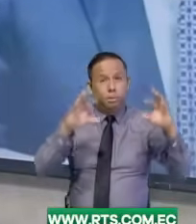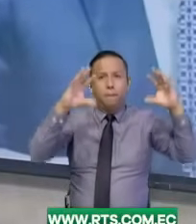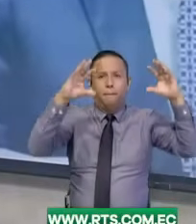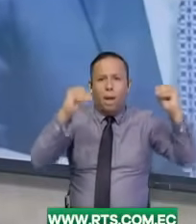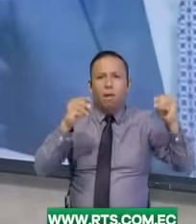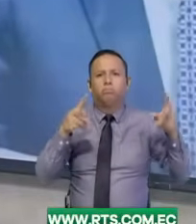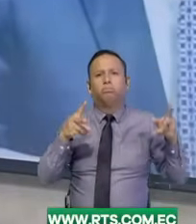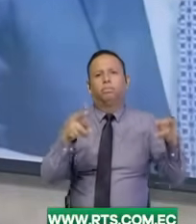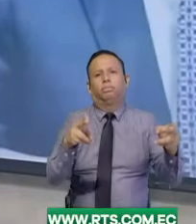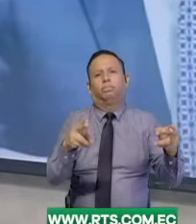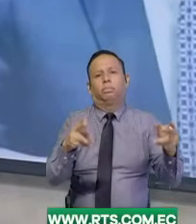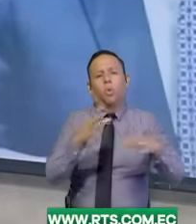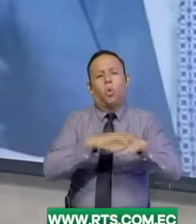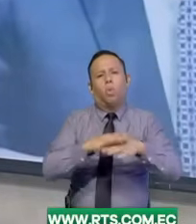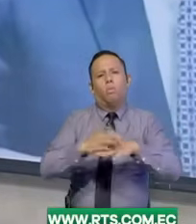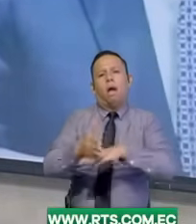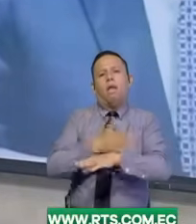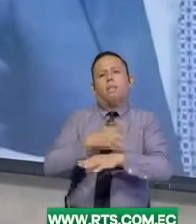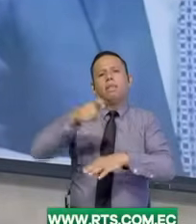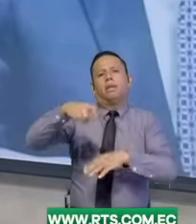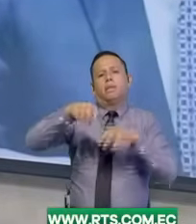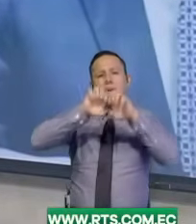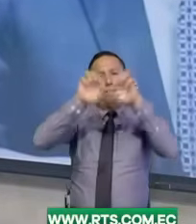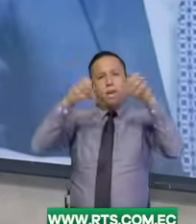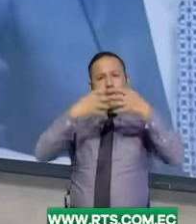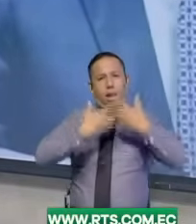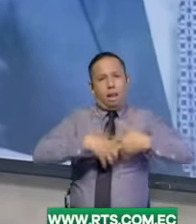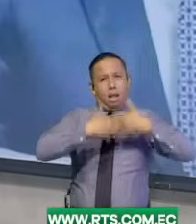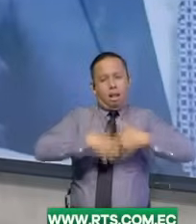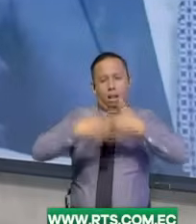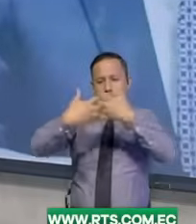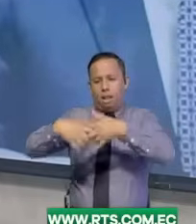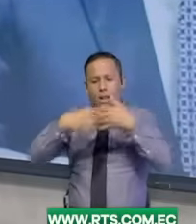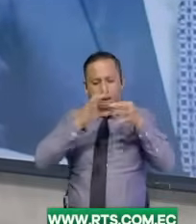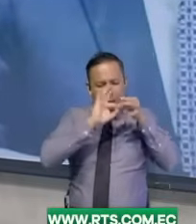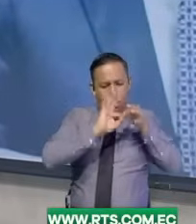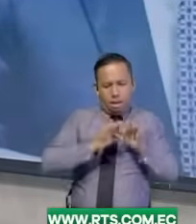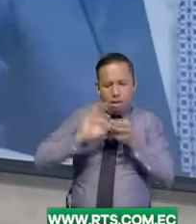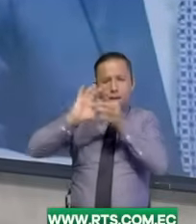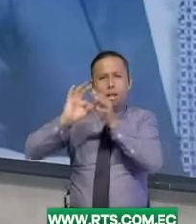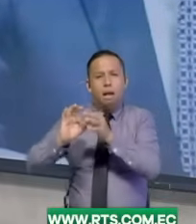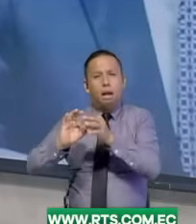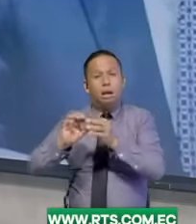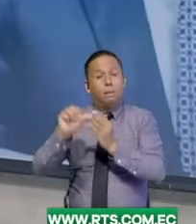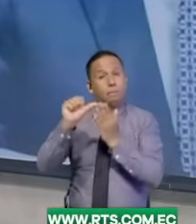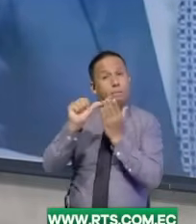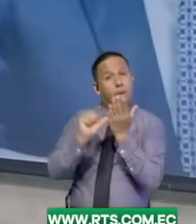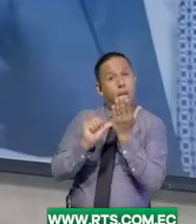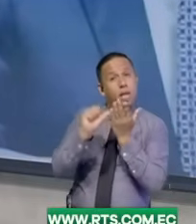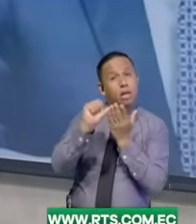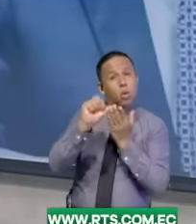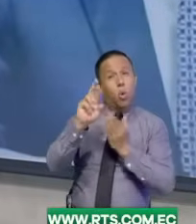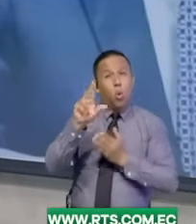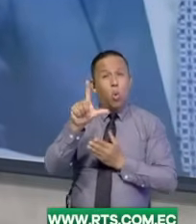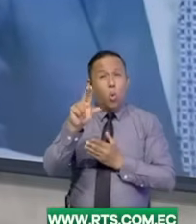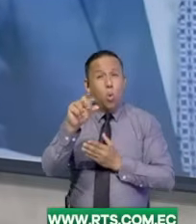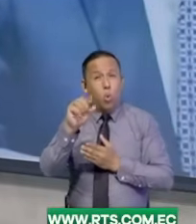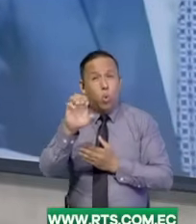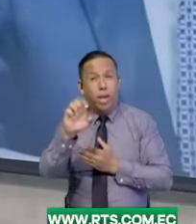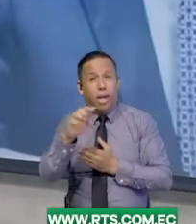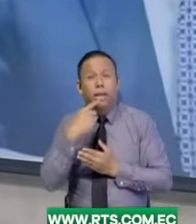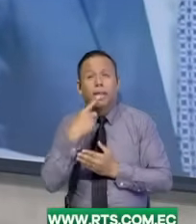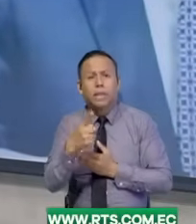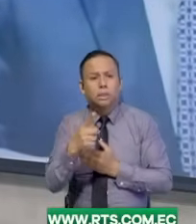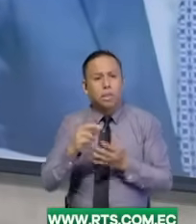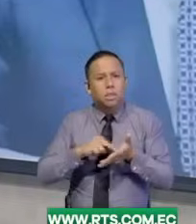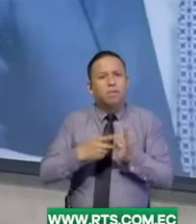mantenimiento. Según el ministro de Energía y Minas encargado, Roberto Luque, estos cortes serán puntuales y no están relacionados a